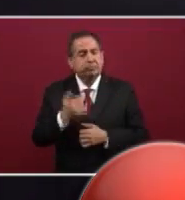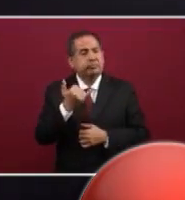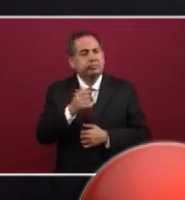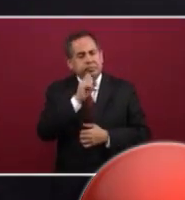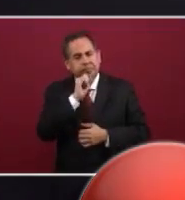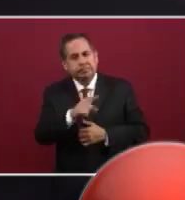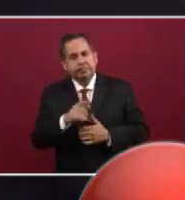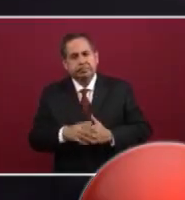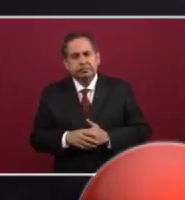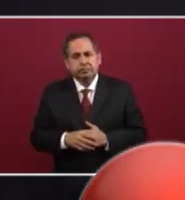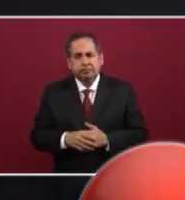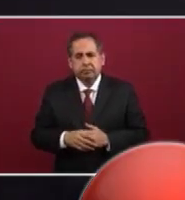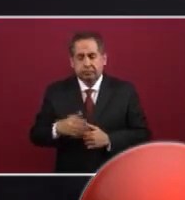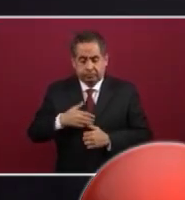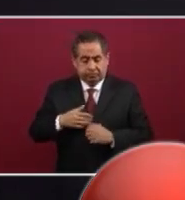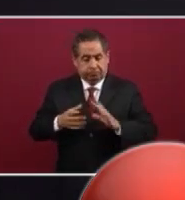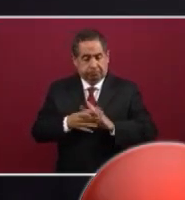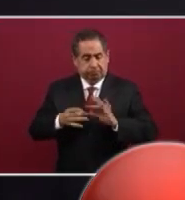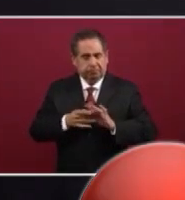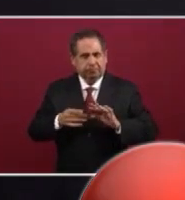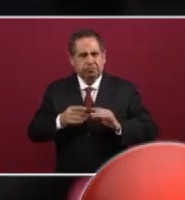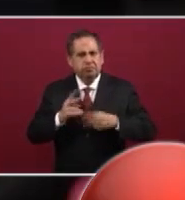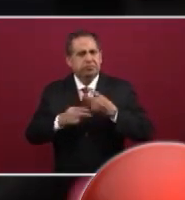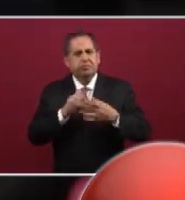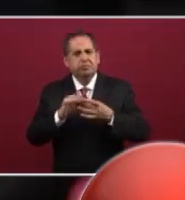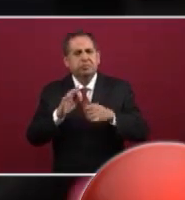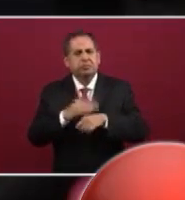ahí esta introducción, porque